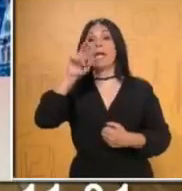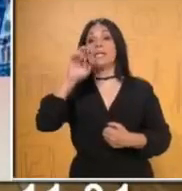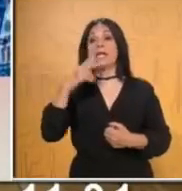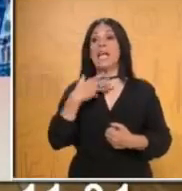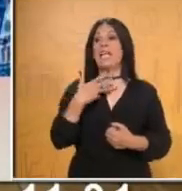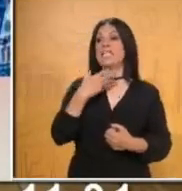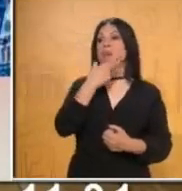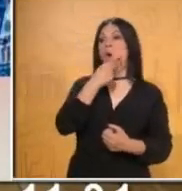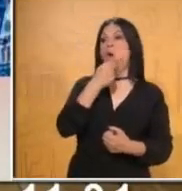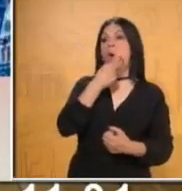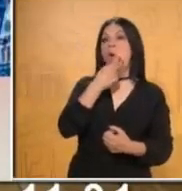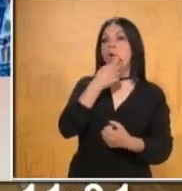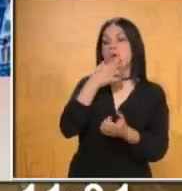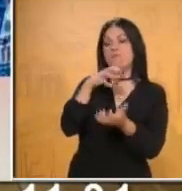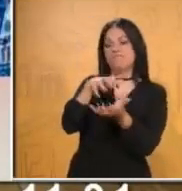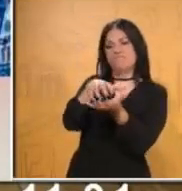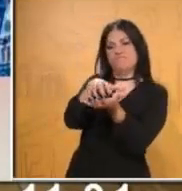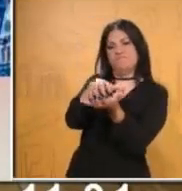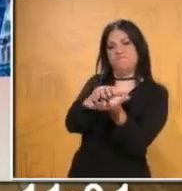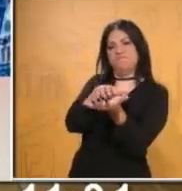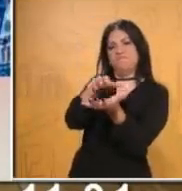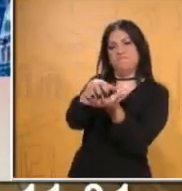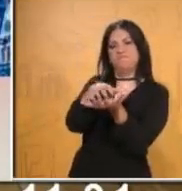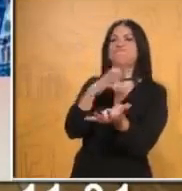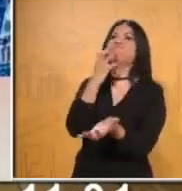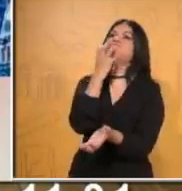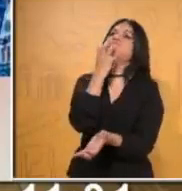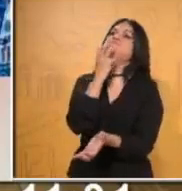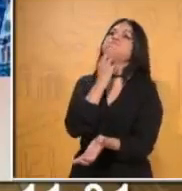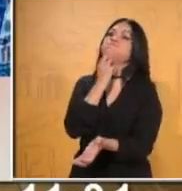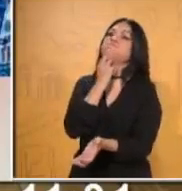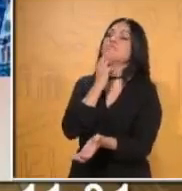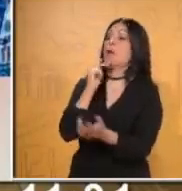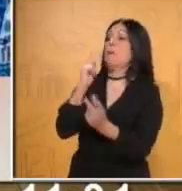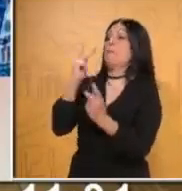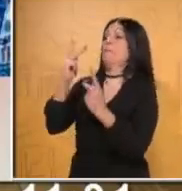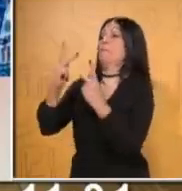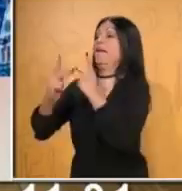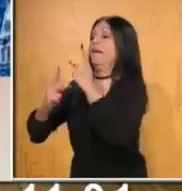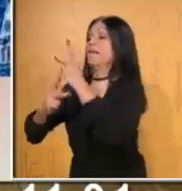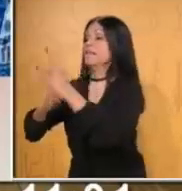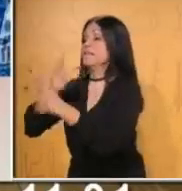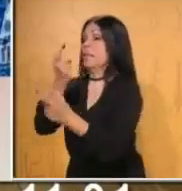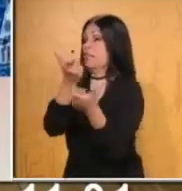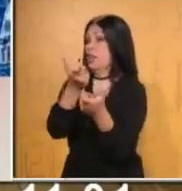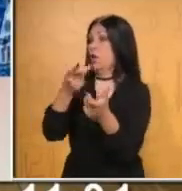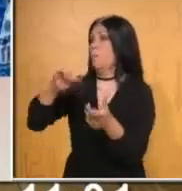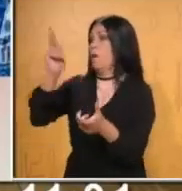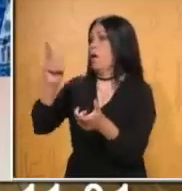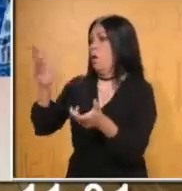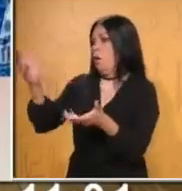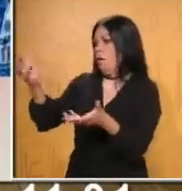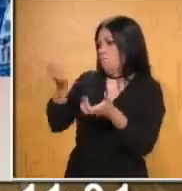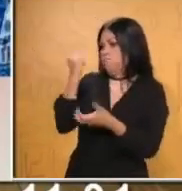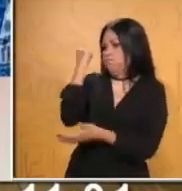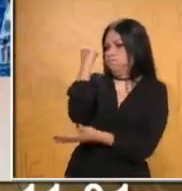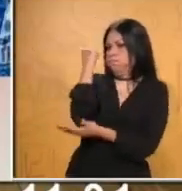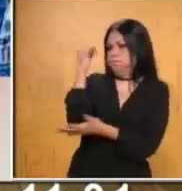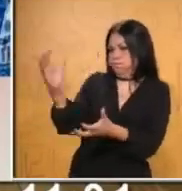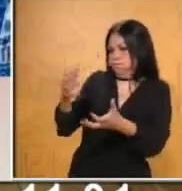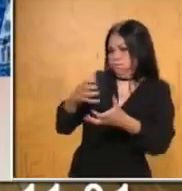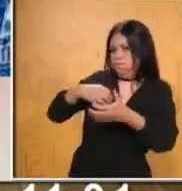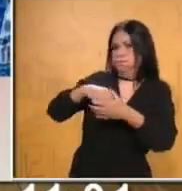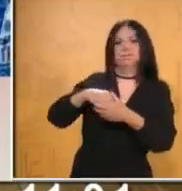y cobraba muchos intereses a la gente que le prestaba dinero. Tenía ya cierta edad y era muy amargado